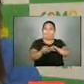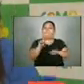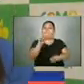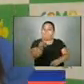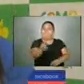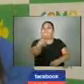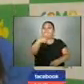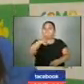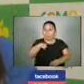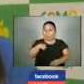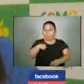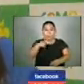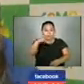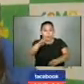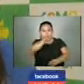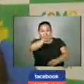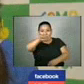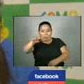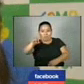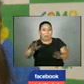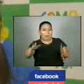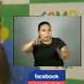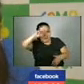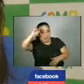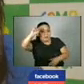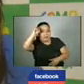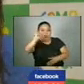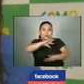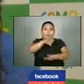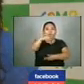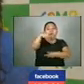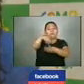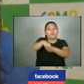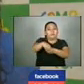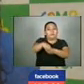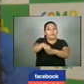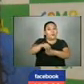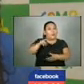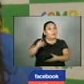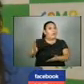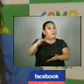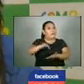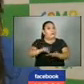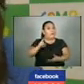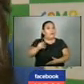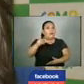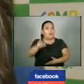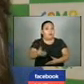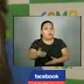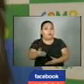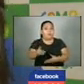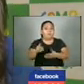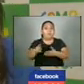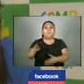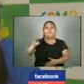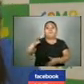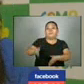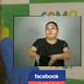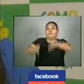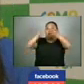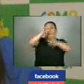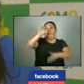se ha nombrado la campaña este año, siempre trabajando por la inclusión, y bueno, un año más que la red salvadoreña de medios se une a este